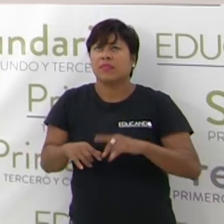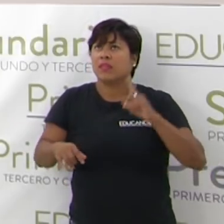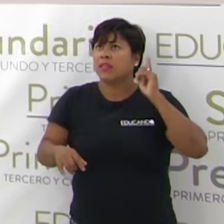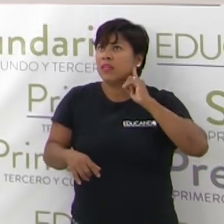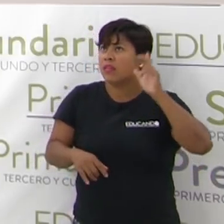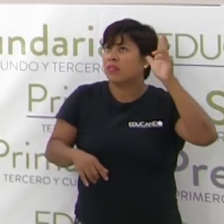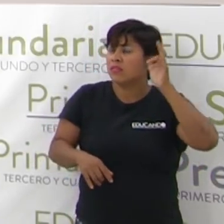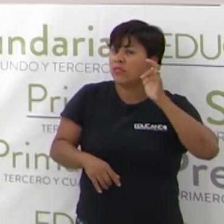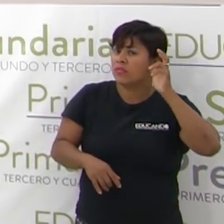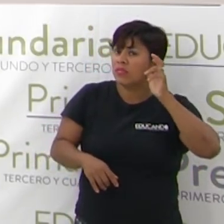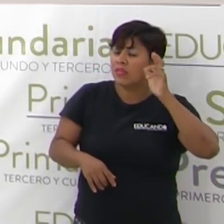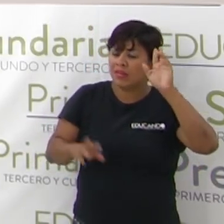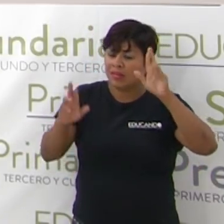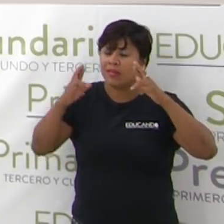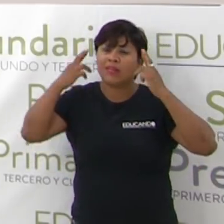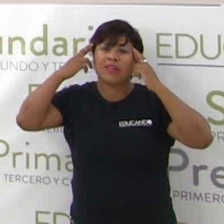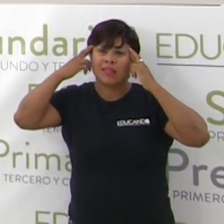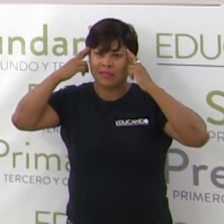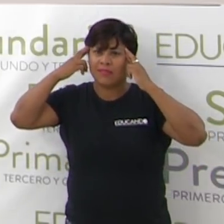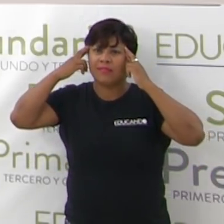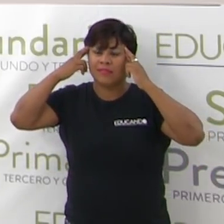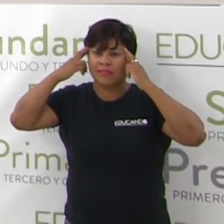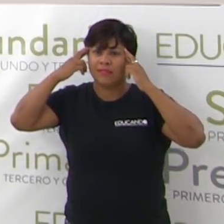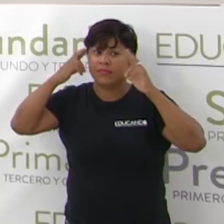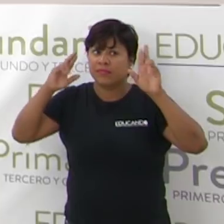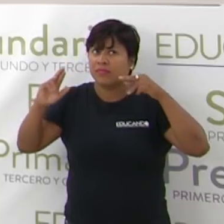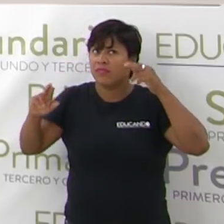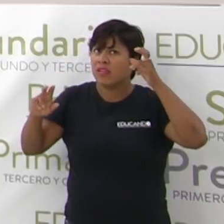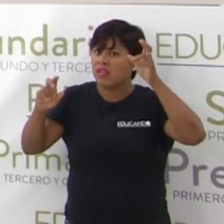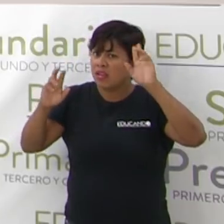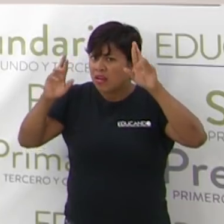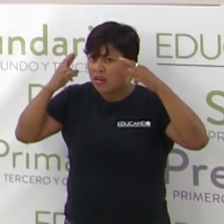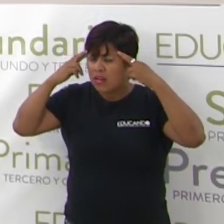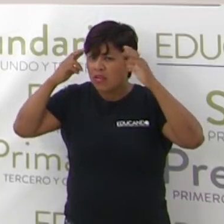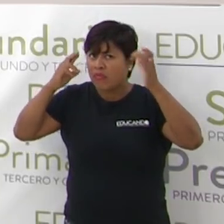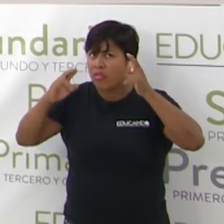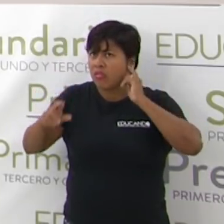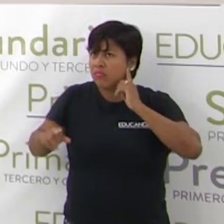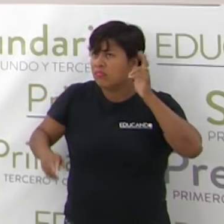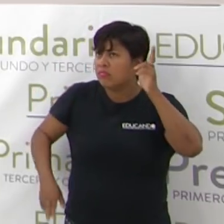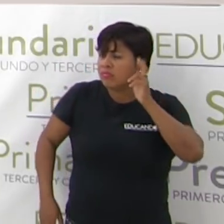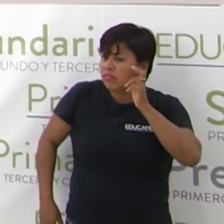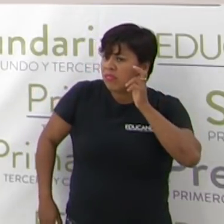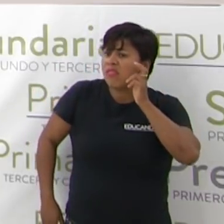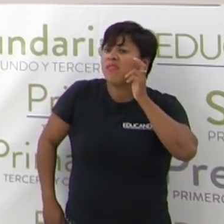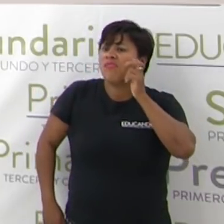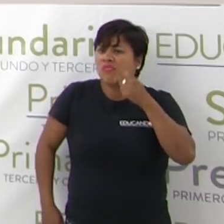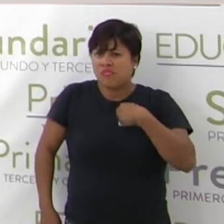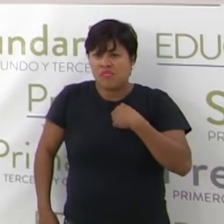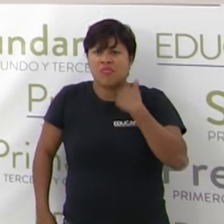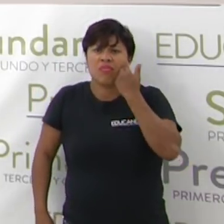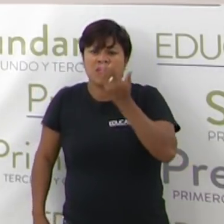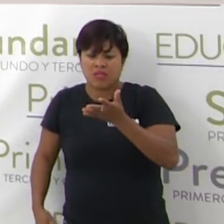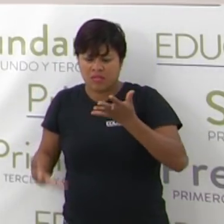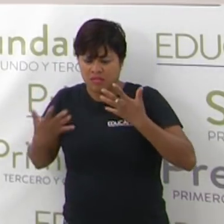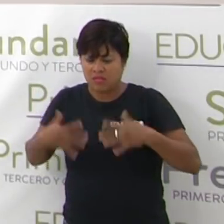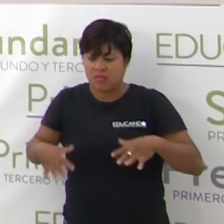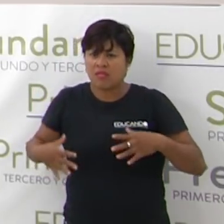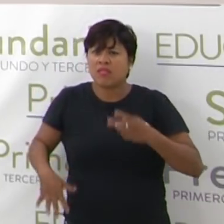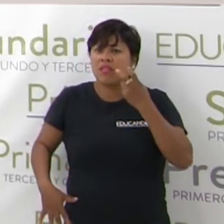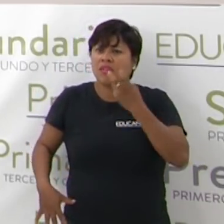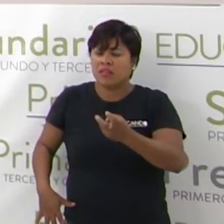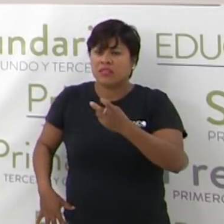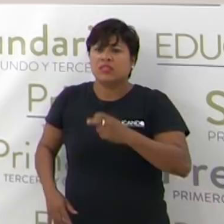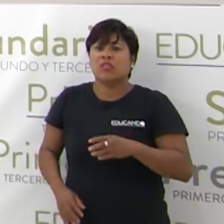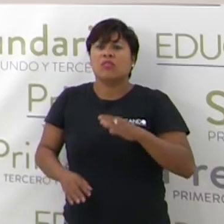oídos del rey. El rey, cuando se enteró de esa tela, dijo: me encantaría un traje con esa tela,